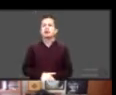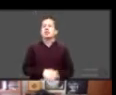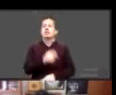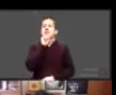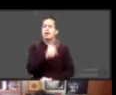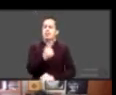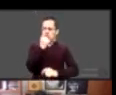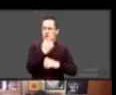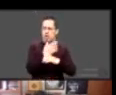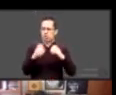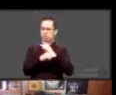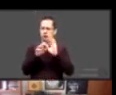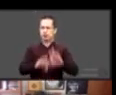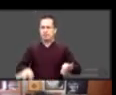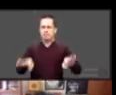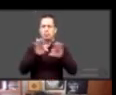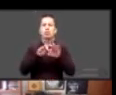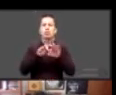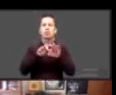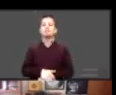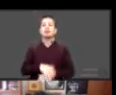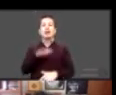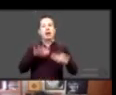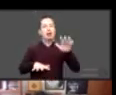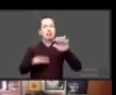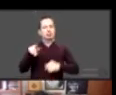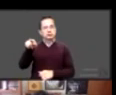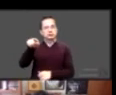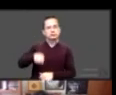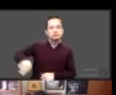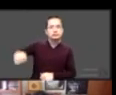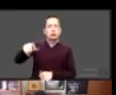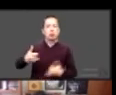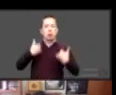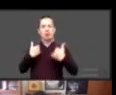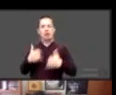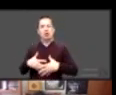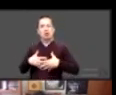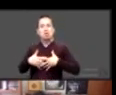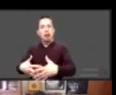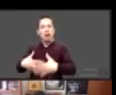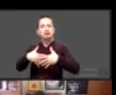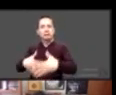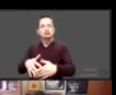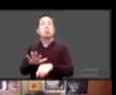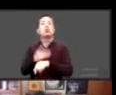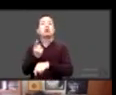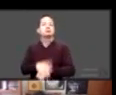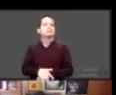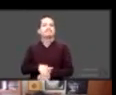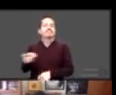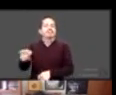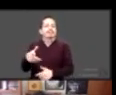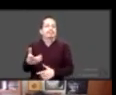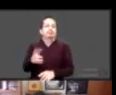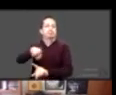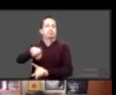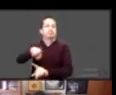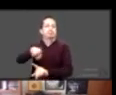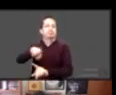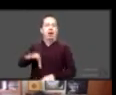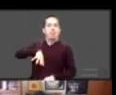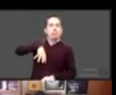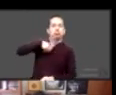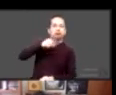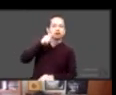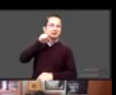es la violencia sexual. Ya nos decía por ahí un estudio de IPAS que aproximadamente, fíjense, una tercera parte de las niñas